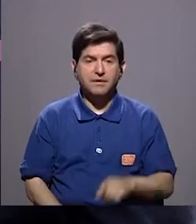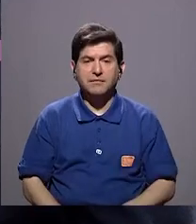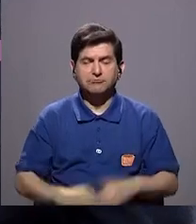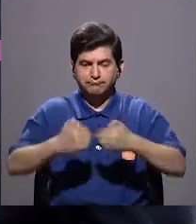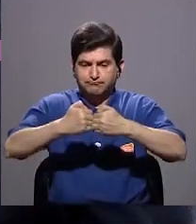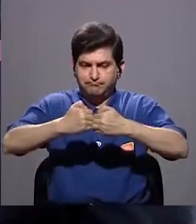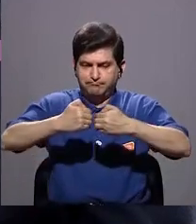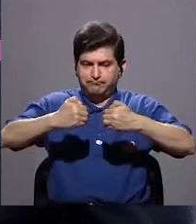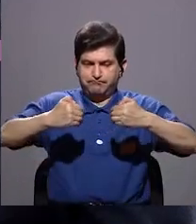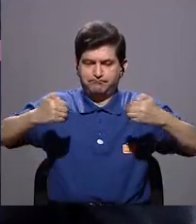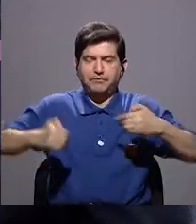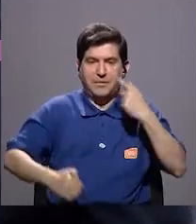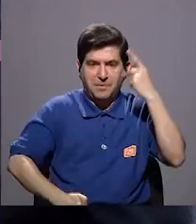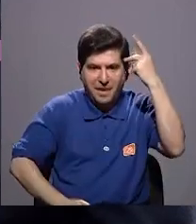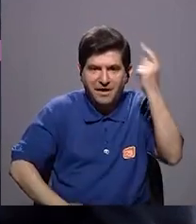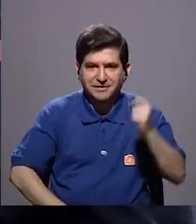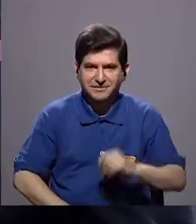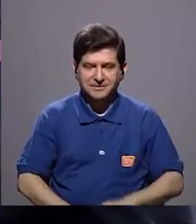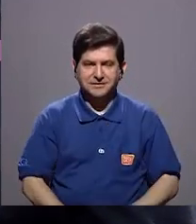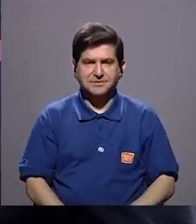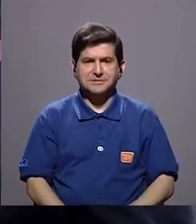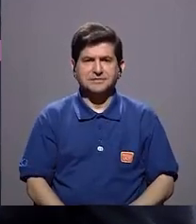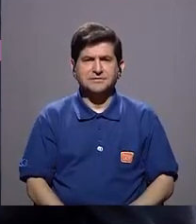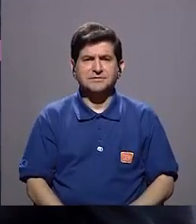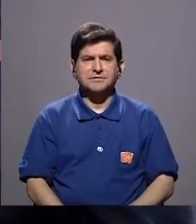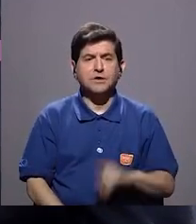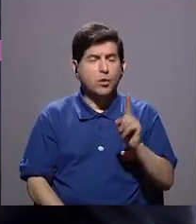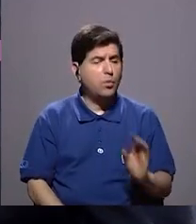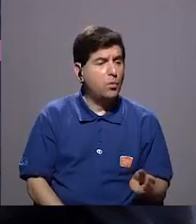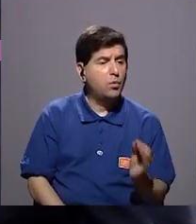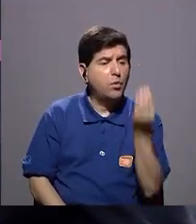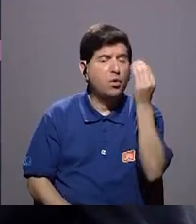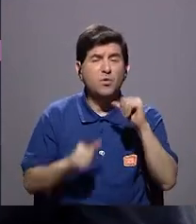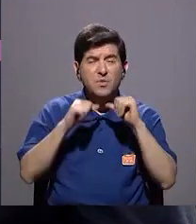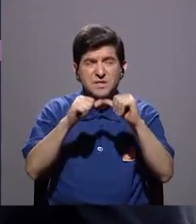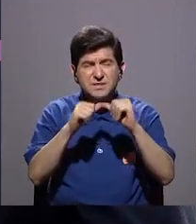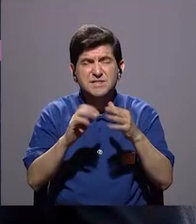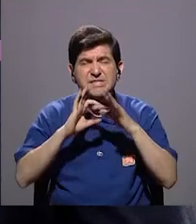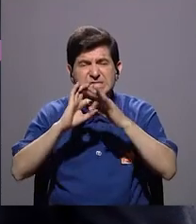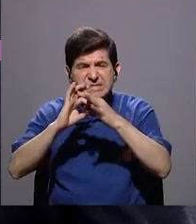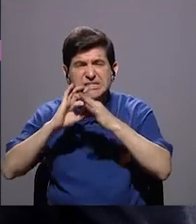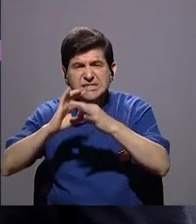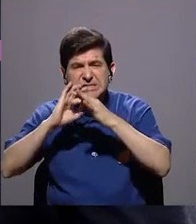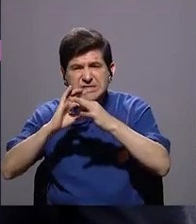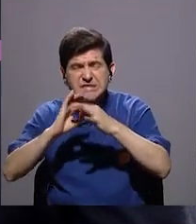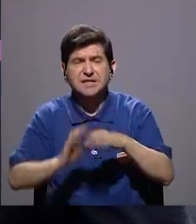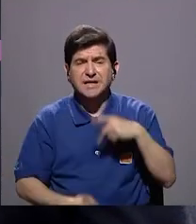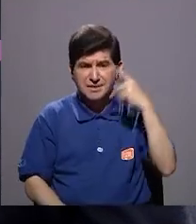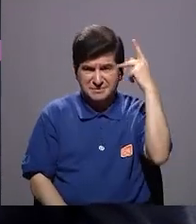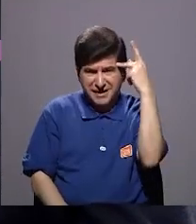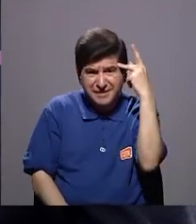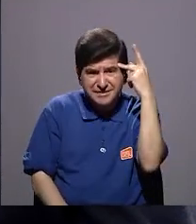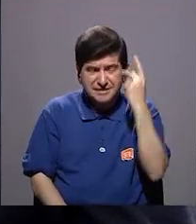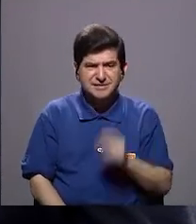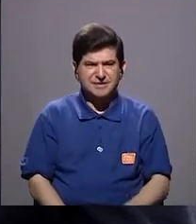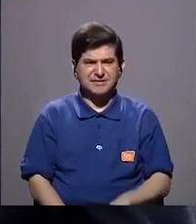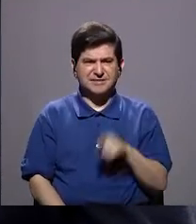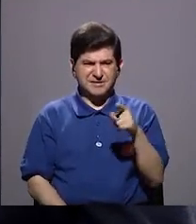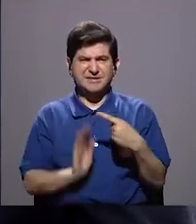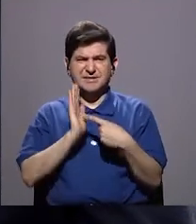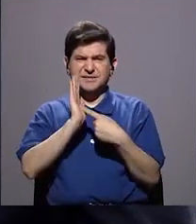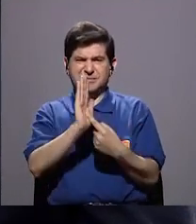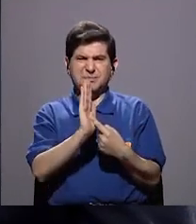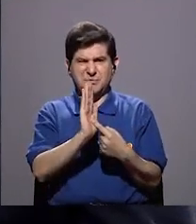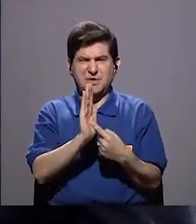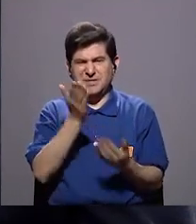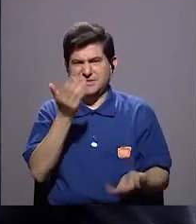va separando un poquitito de los padres, porque si tenemos un adolescente que sigue como muy unido a los papás, eso ya nos estaría